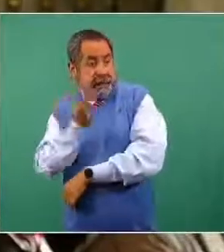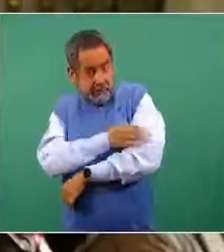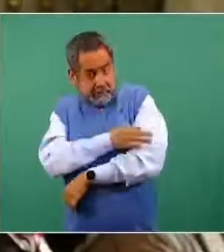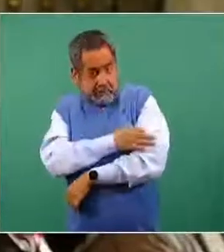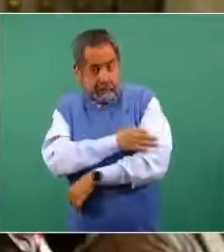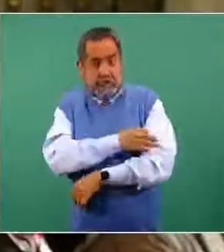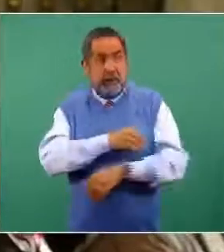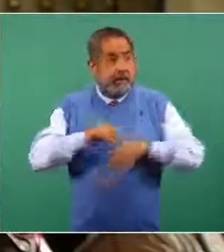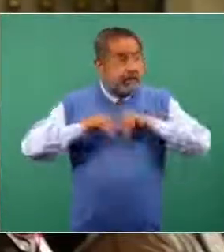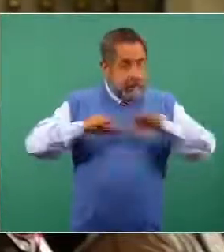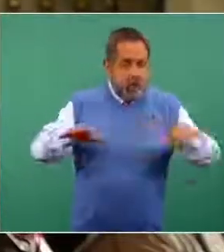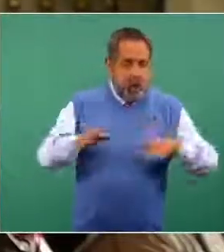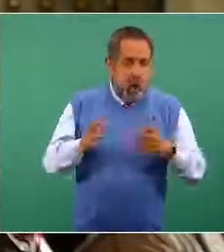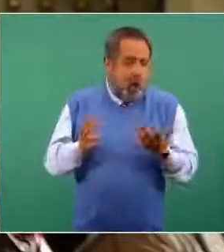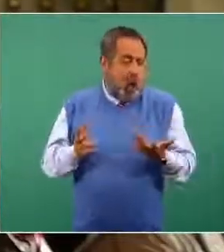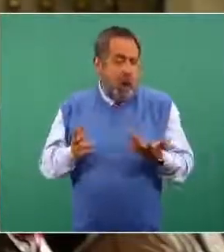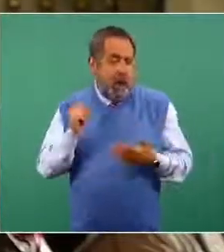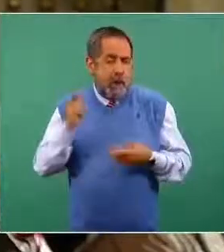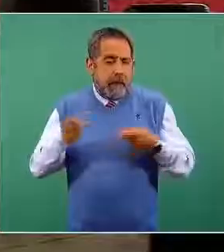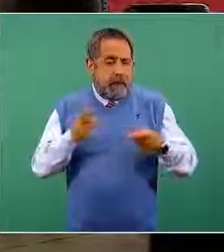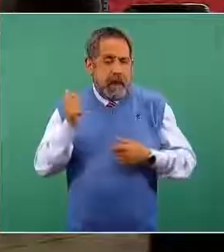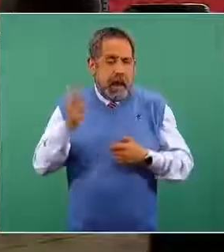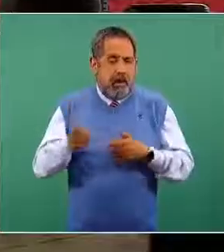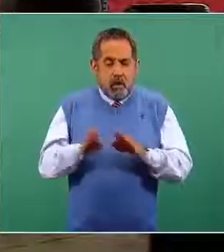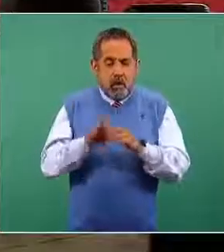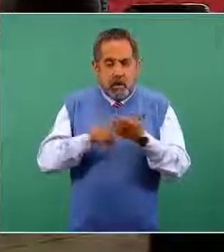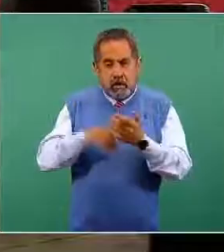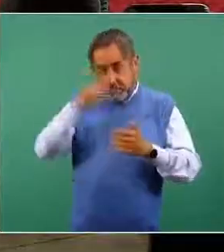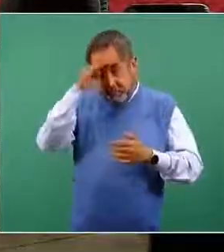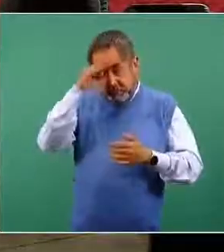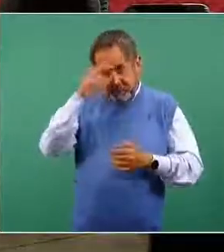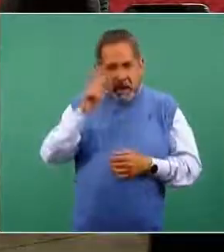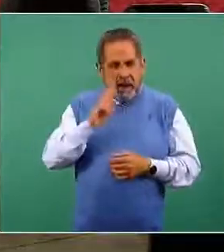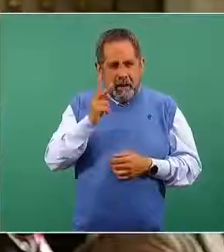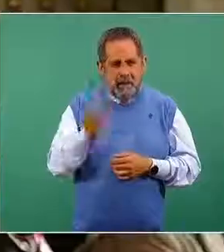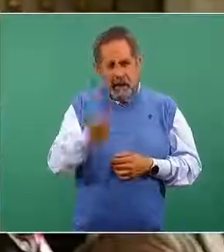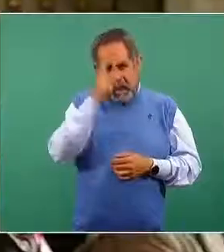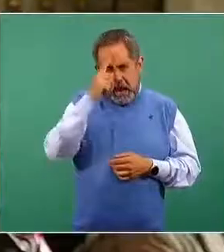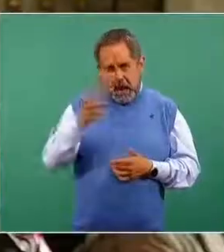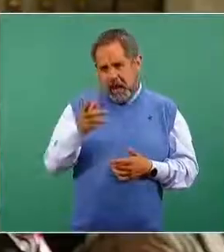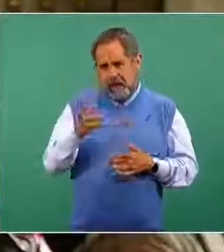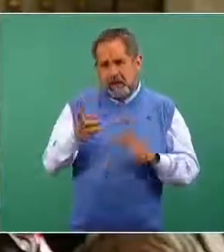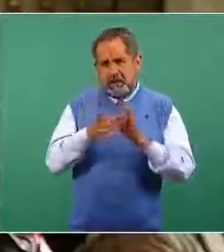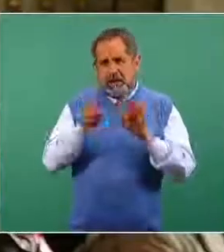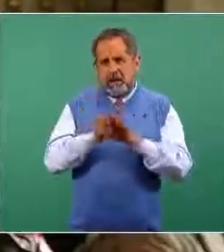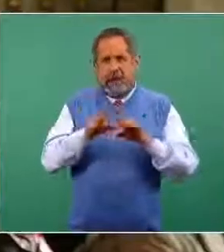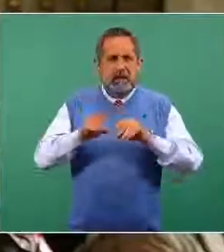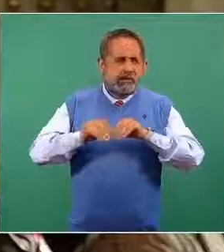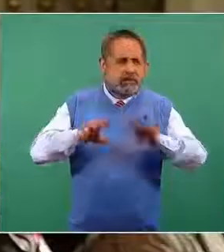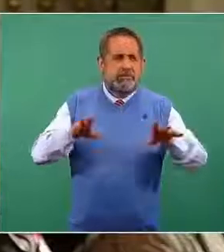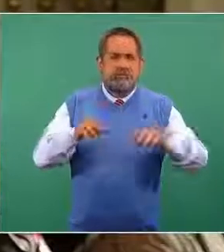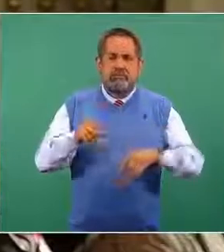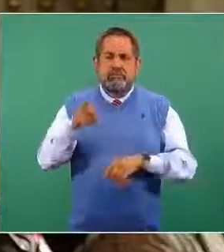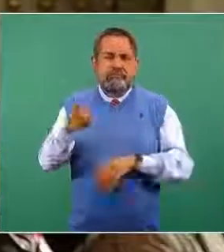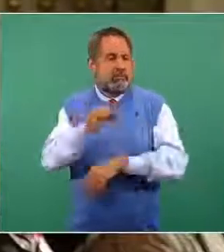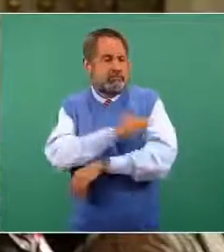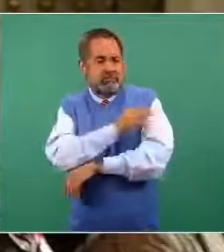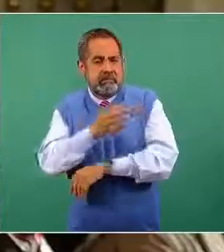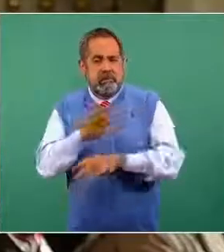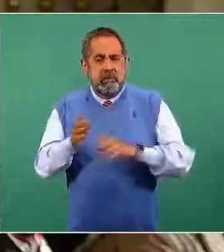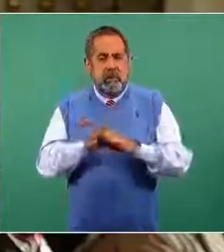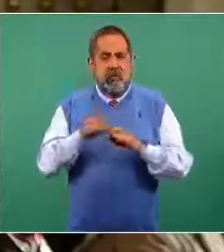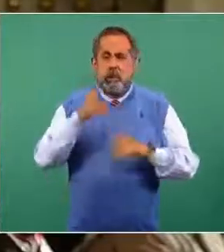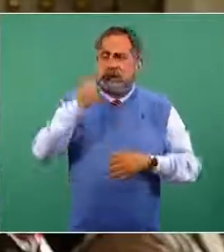o qué es lo que tendrían tomado en cuenta para que se haga un poquito más pública la vacunación y sobre